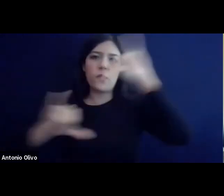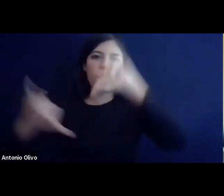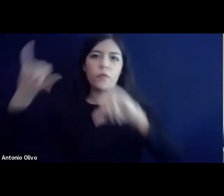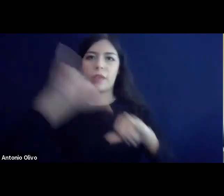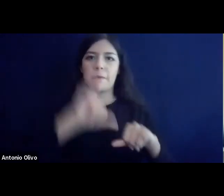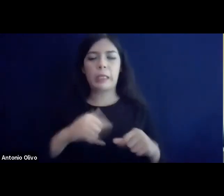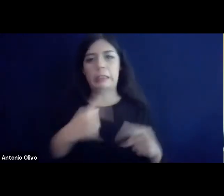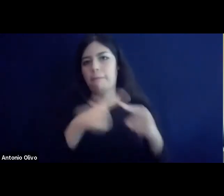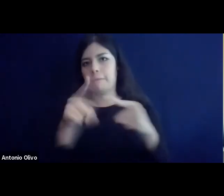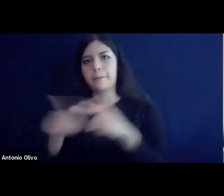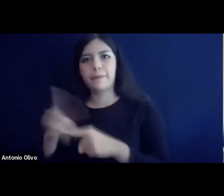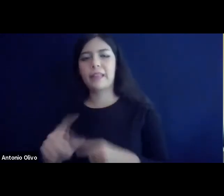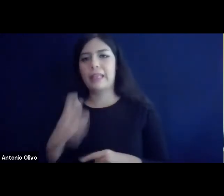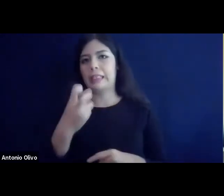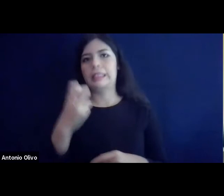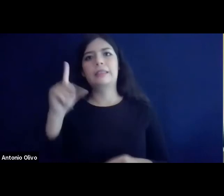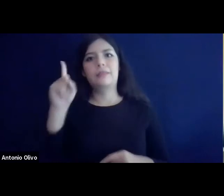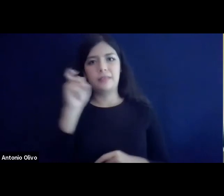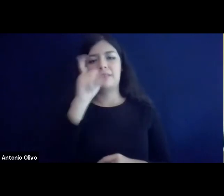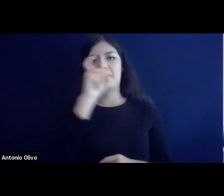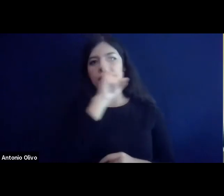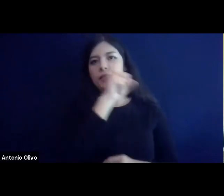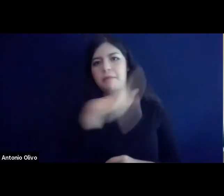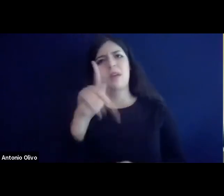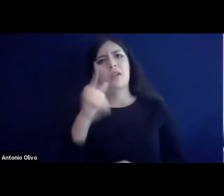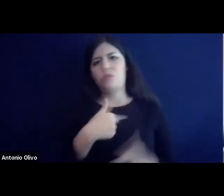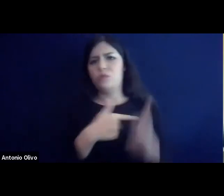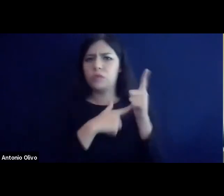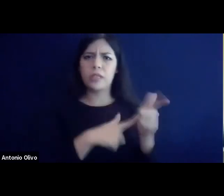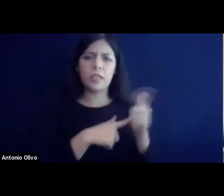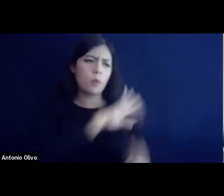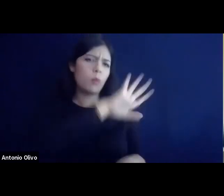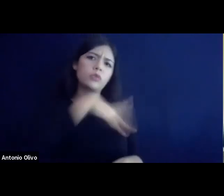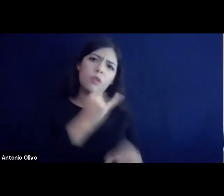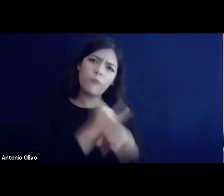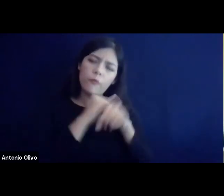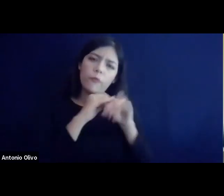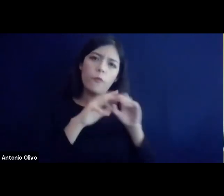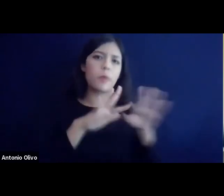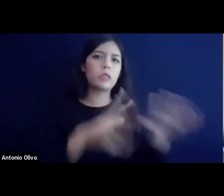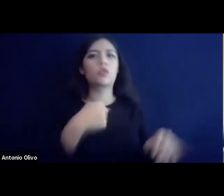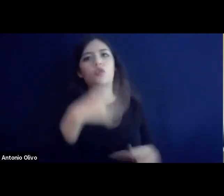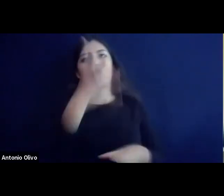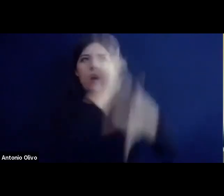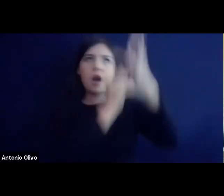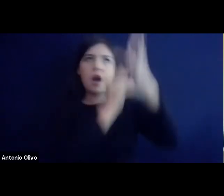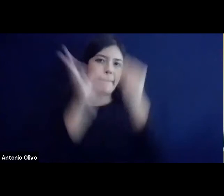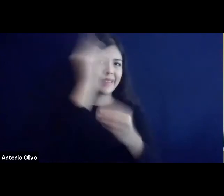en más, pues prácticamente buscando información, aprendiéndome a autogestionar, en